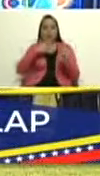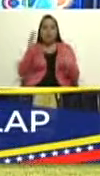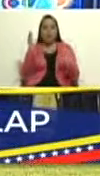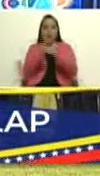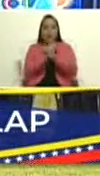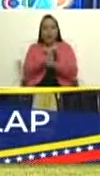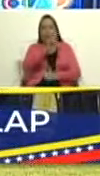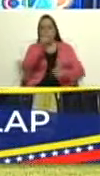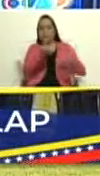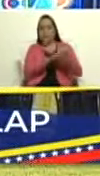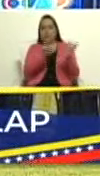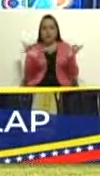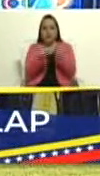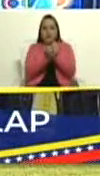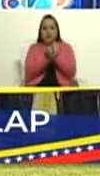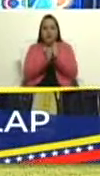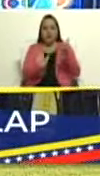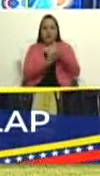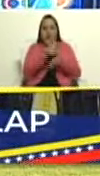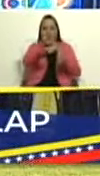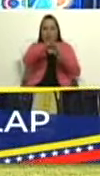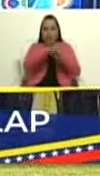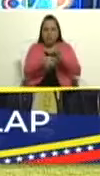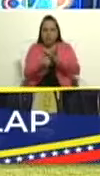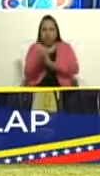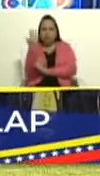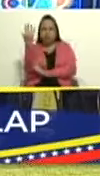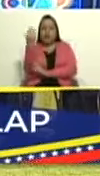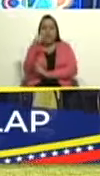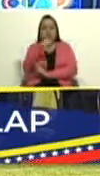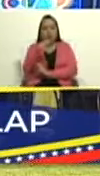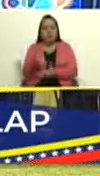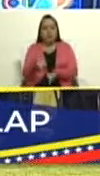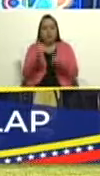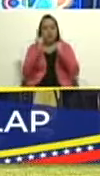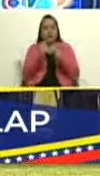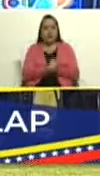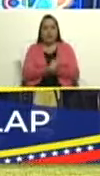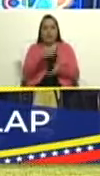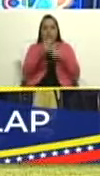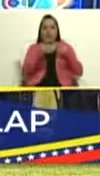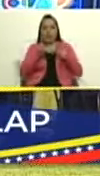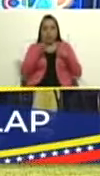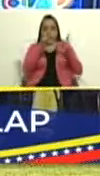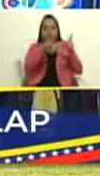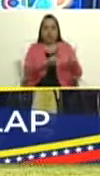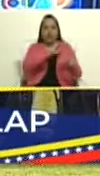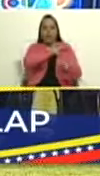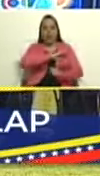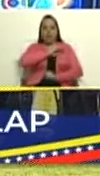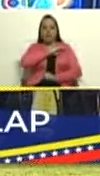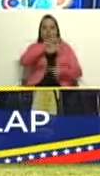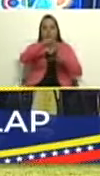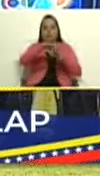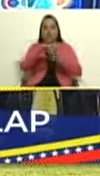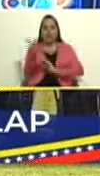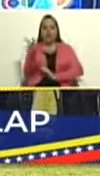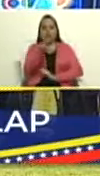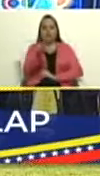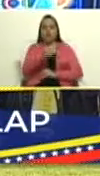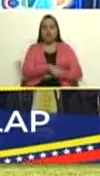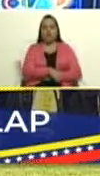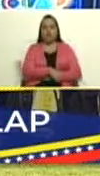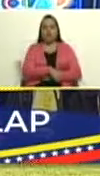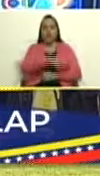el ciclo corto la producción con su cosecha. Y eso nos va a permitir dar el reconocimiento a través de la Gran Misión Agro Venezuela, el